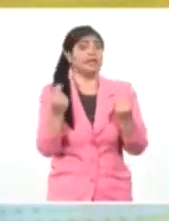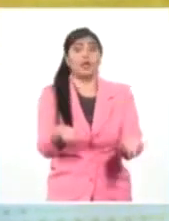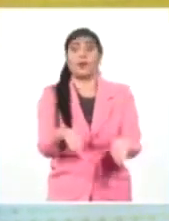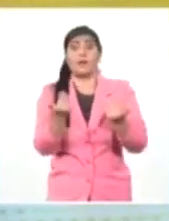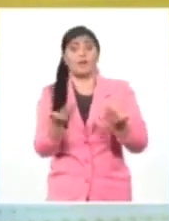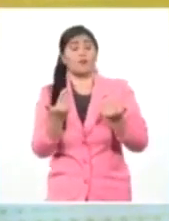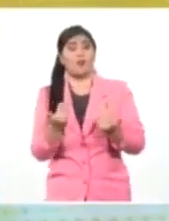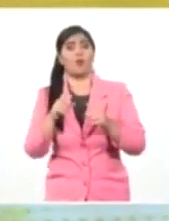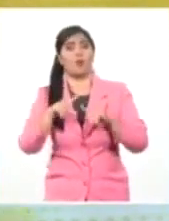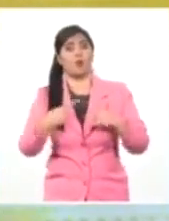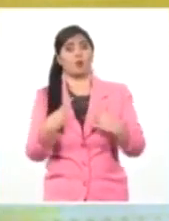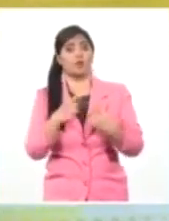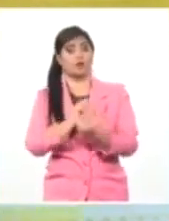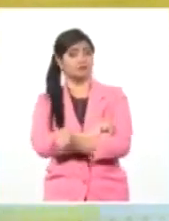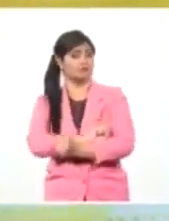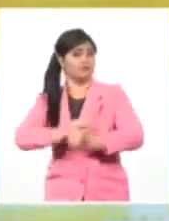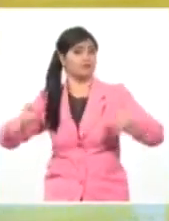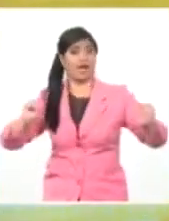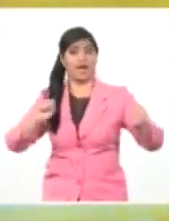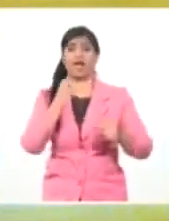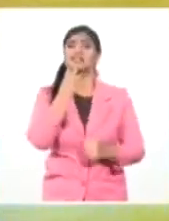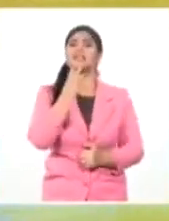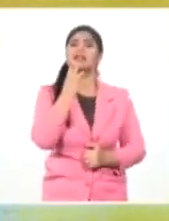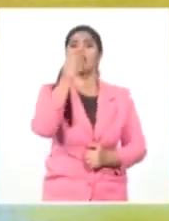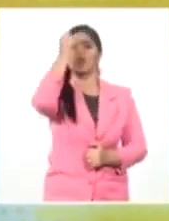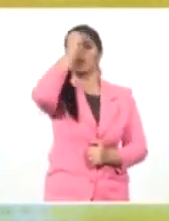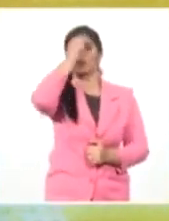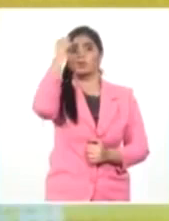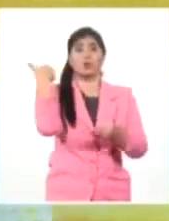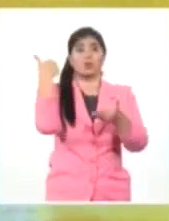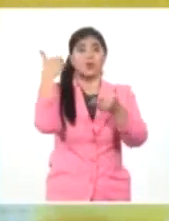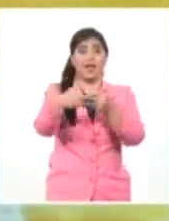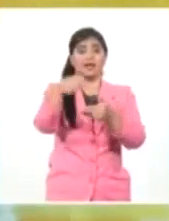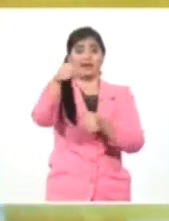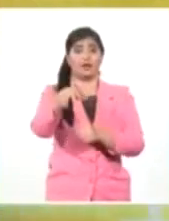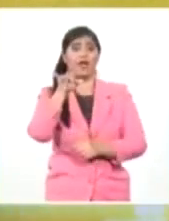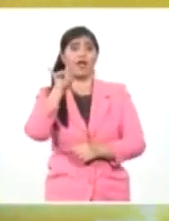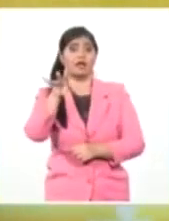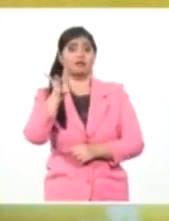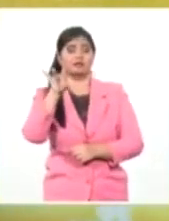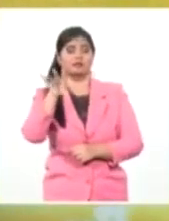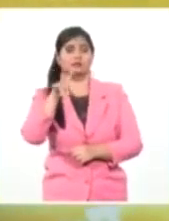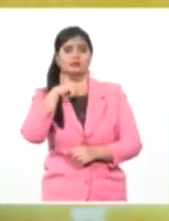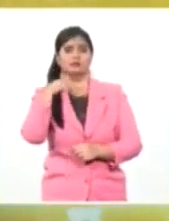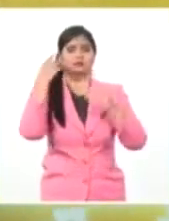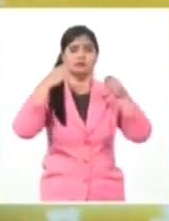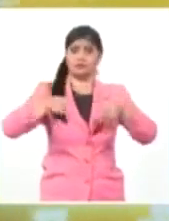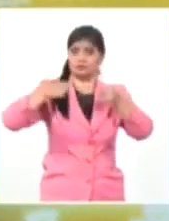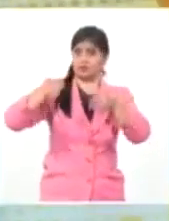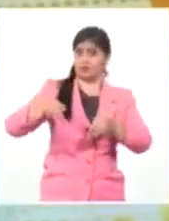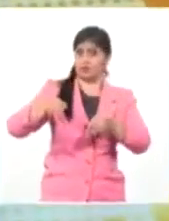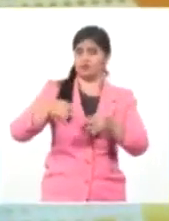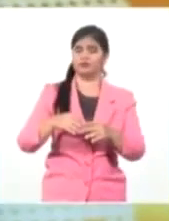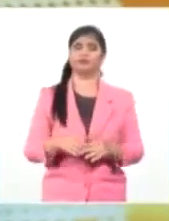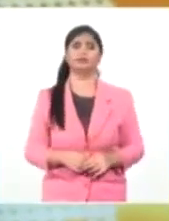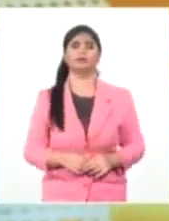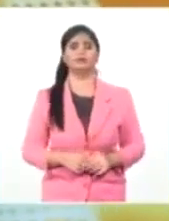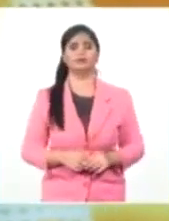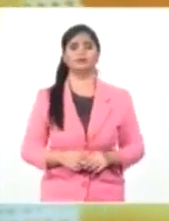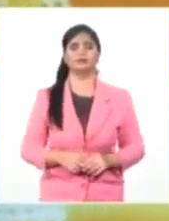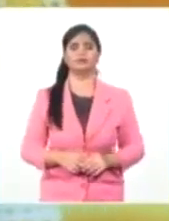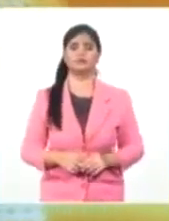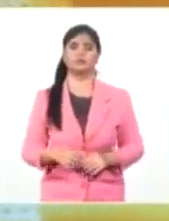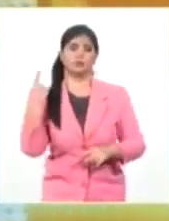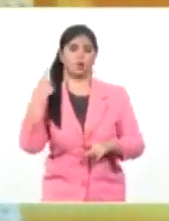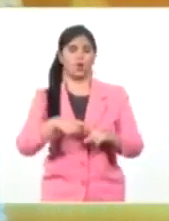del bombardeo israelí del domingo, que ha dejado hasta la fecha un saldo de 15 víctimas mortales. Sobre la crueldad de este ataque y